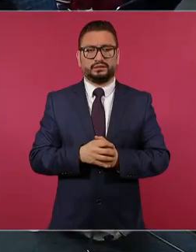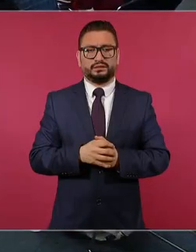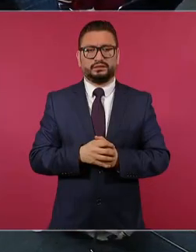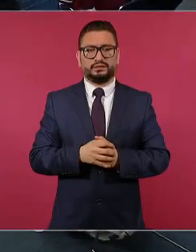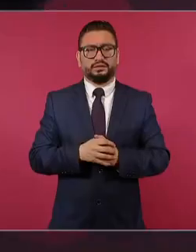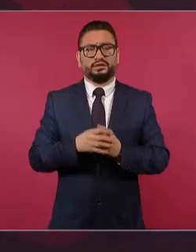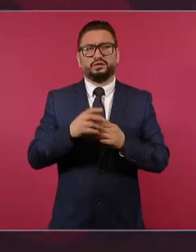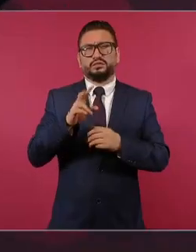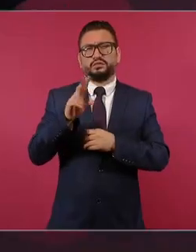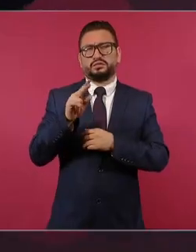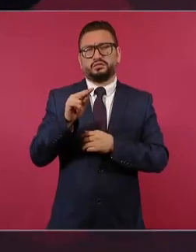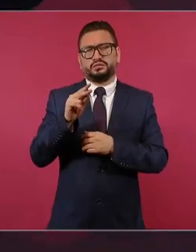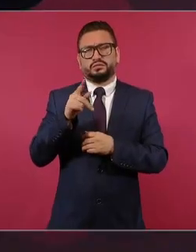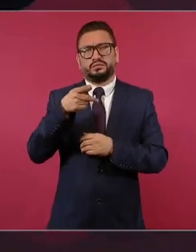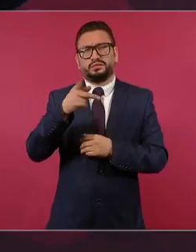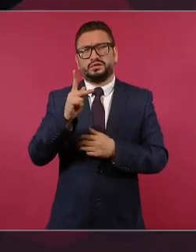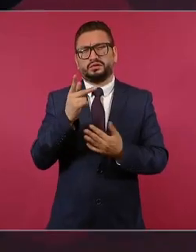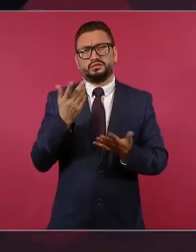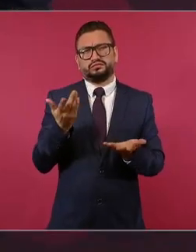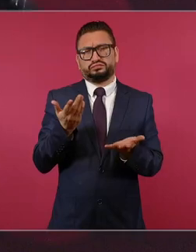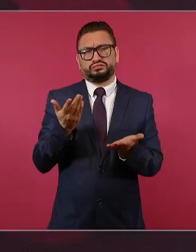no, pero ni siquiera